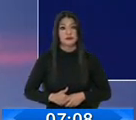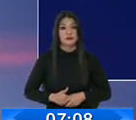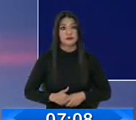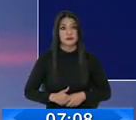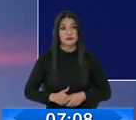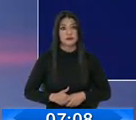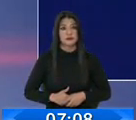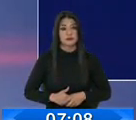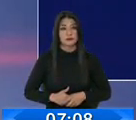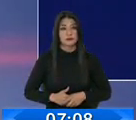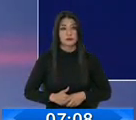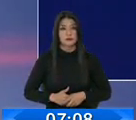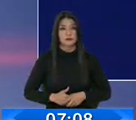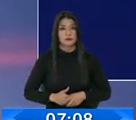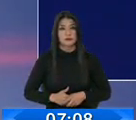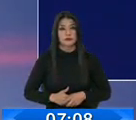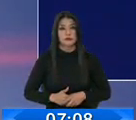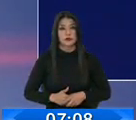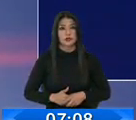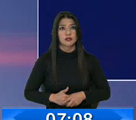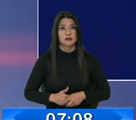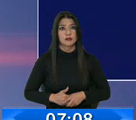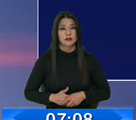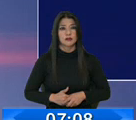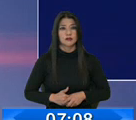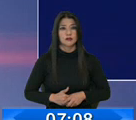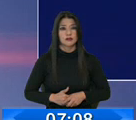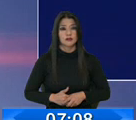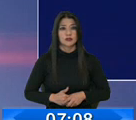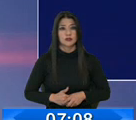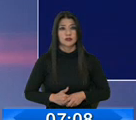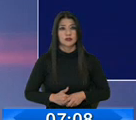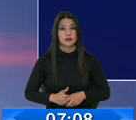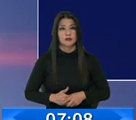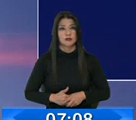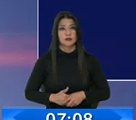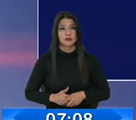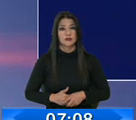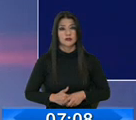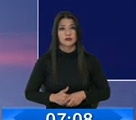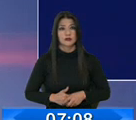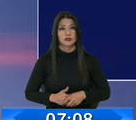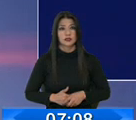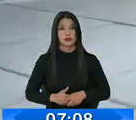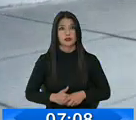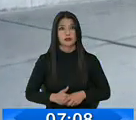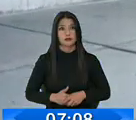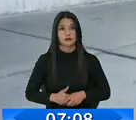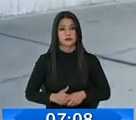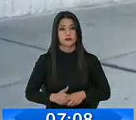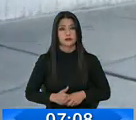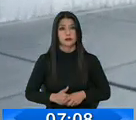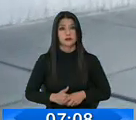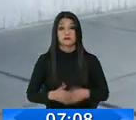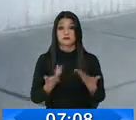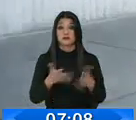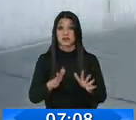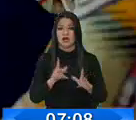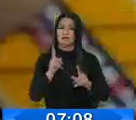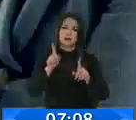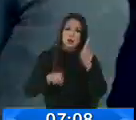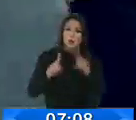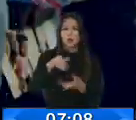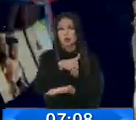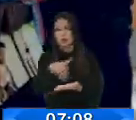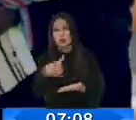adecuado que permitirá transferir estos activos financieros de los bancos públicos a bancos privados. Y aunque se han generado interrogantes con